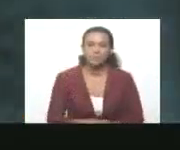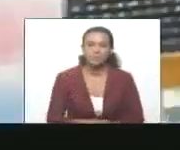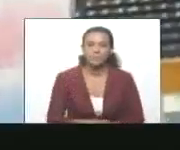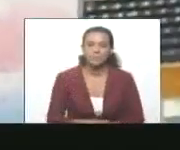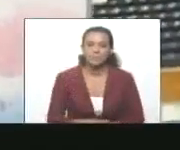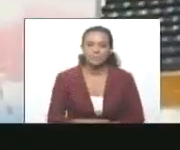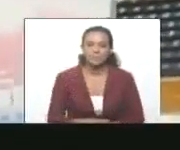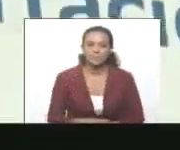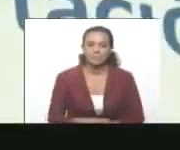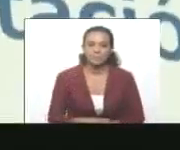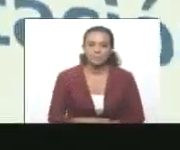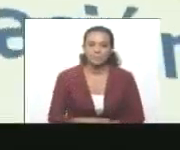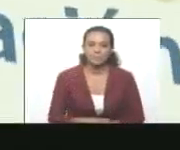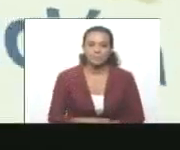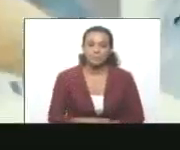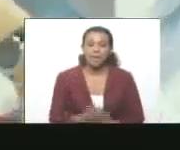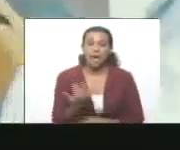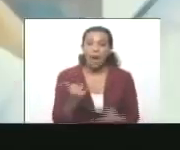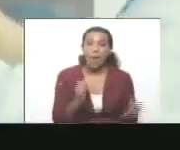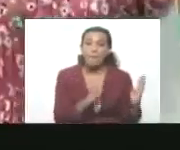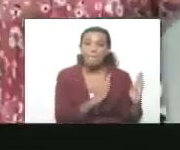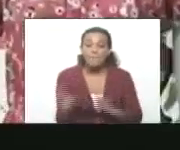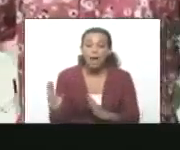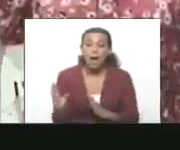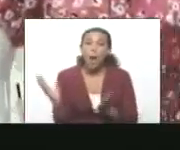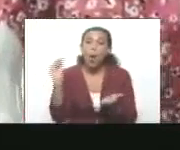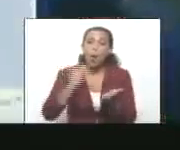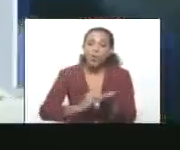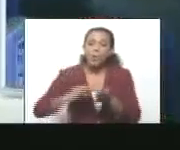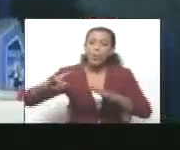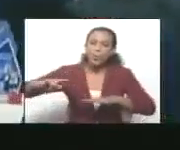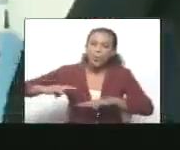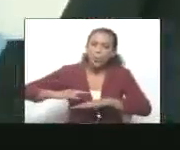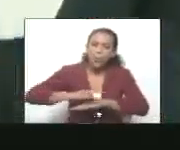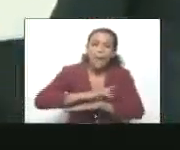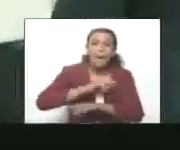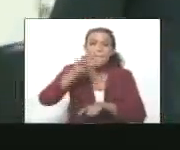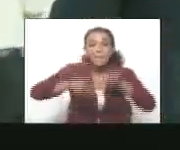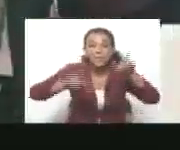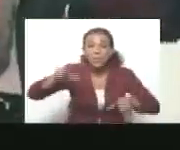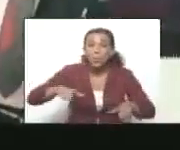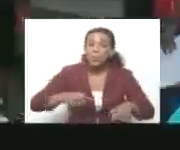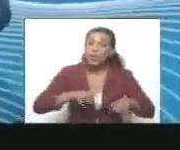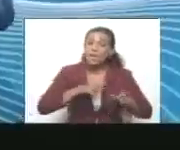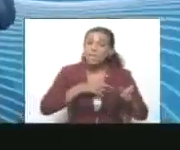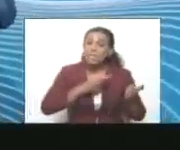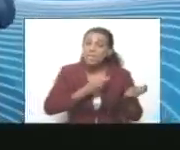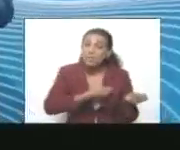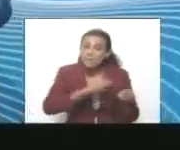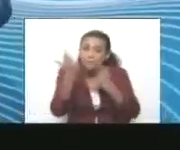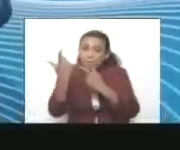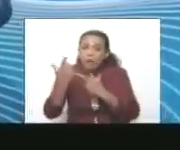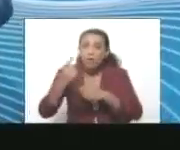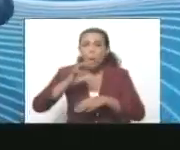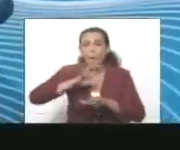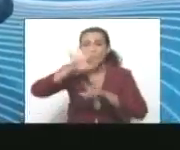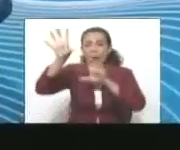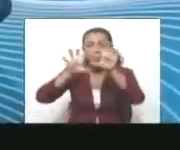de hablar del plan Vuelta a la Patria. Y les contamos, el plan Vuelta a la Patria, citamos la cuenta en X de